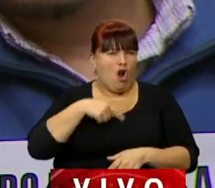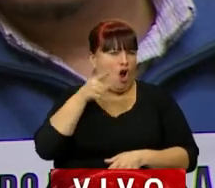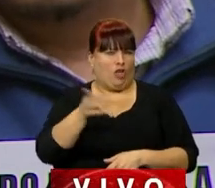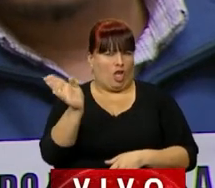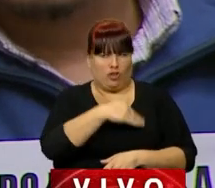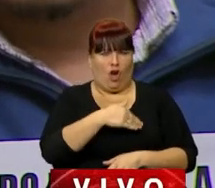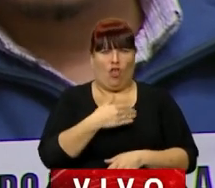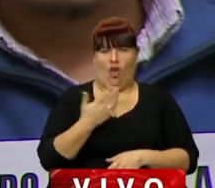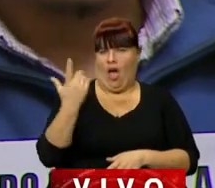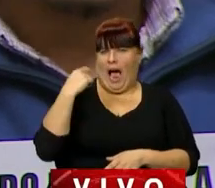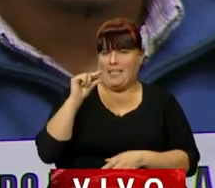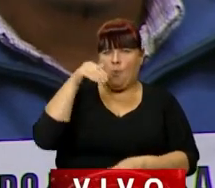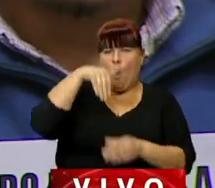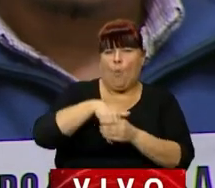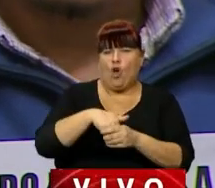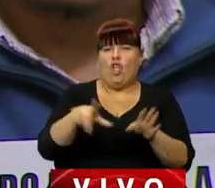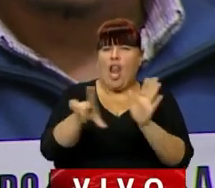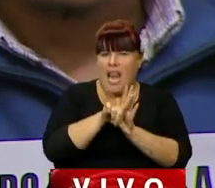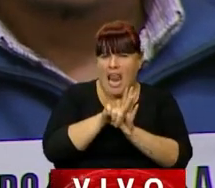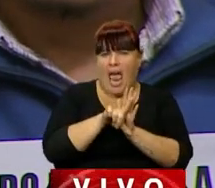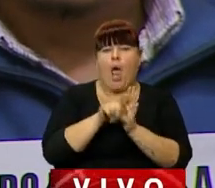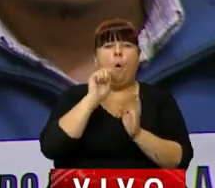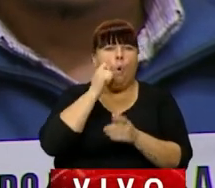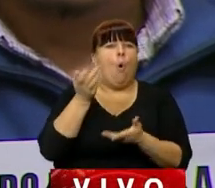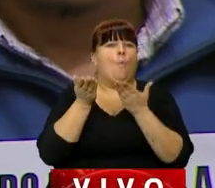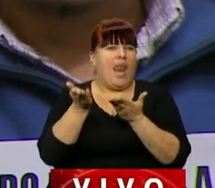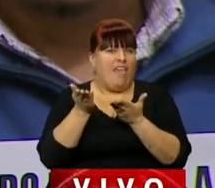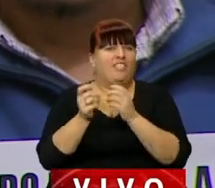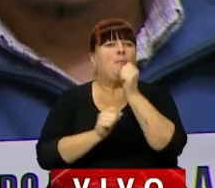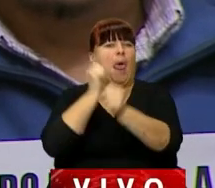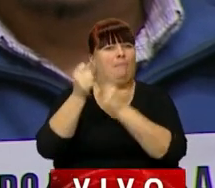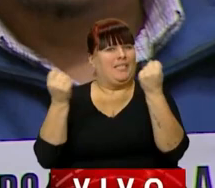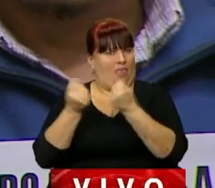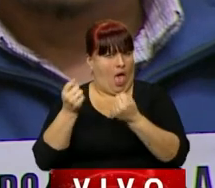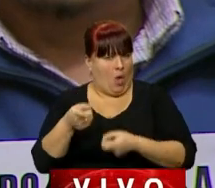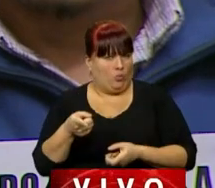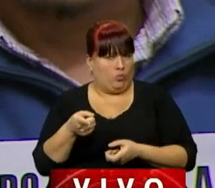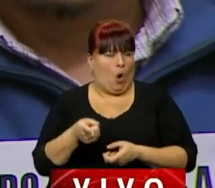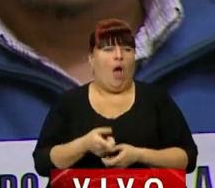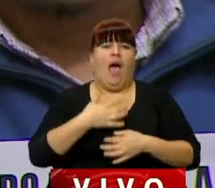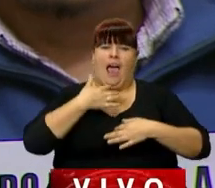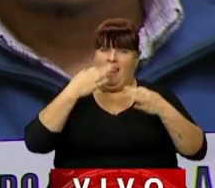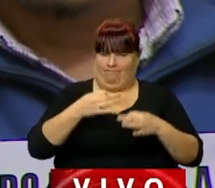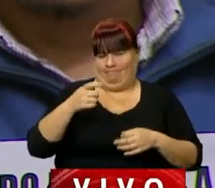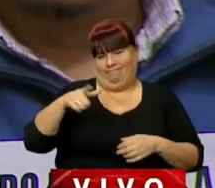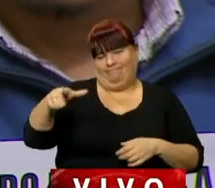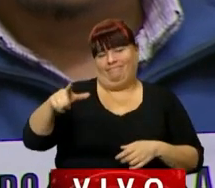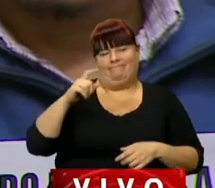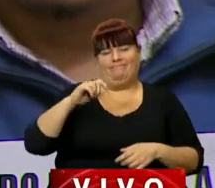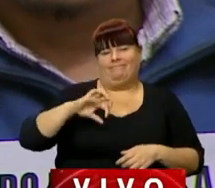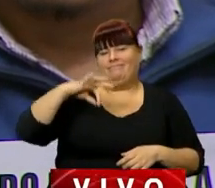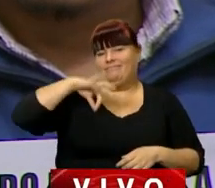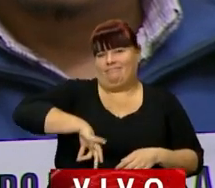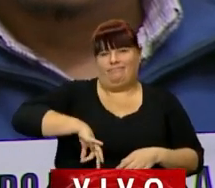no porque recién acabamos de votar una ley con grandes beneficios para las automotrices las verdaderas ganadoras